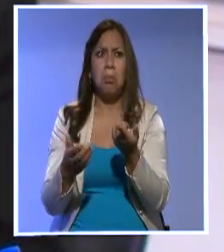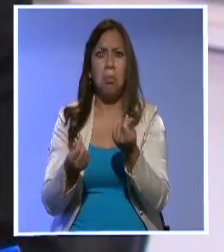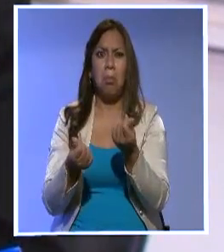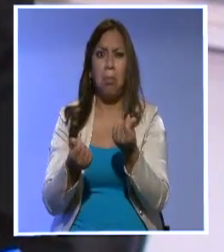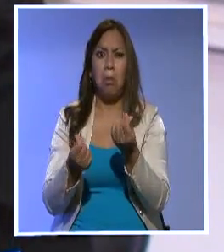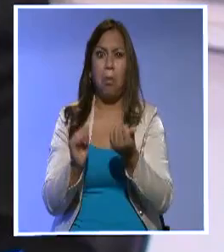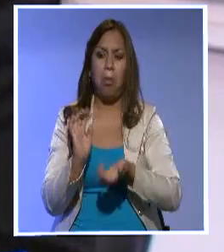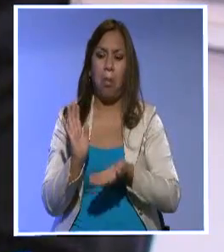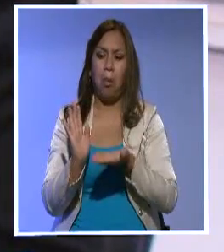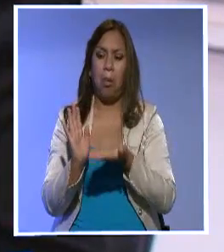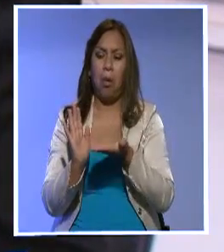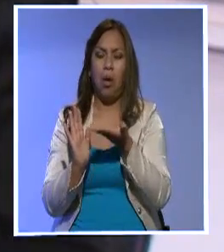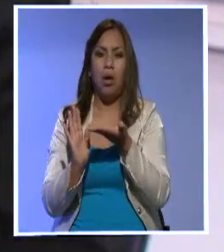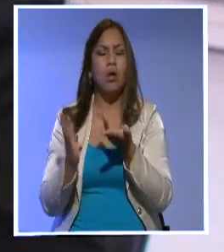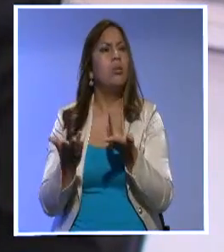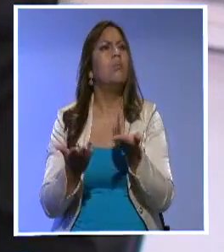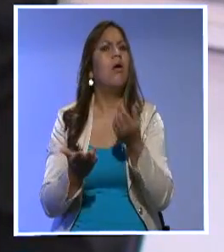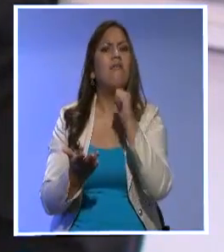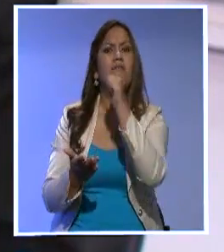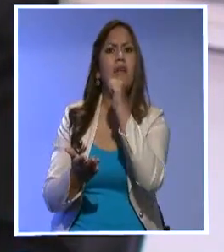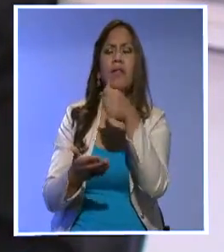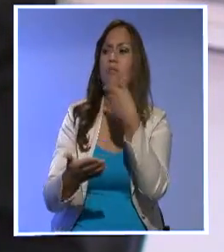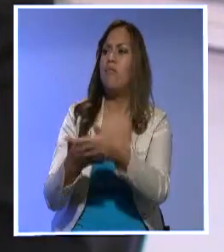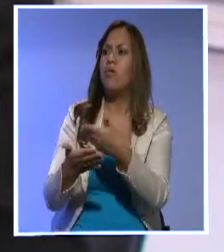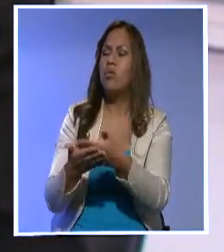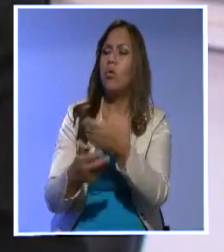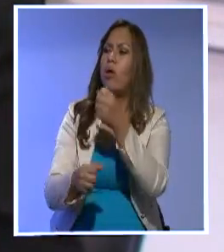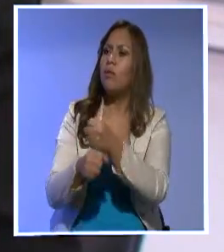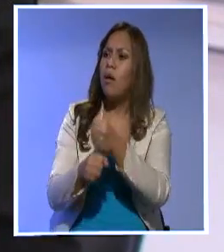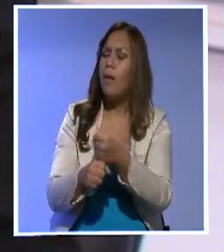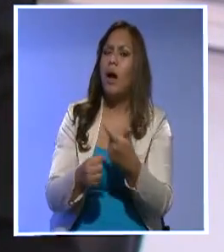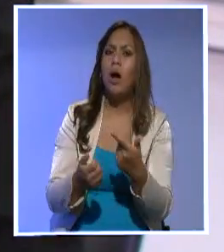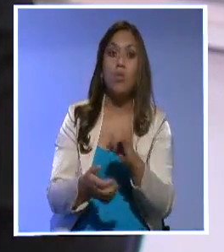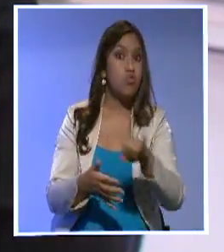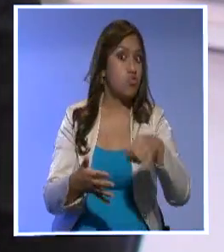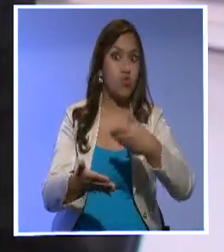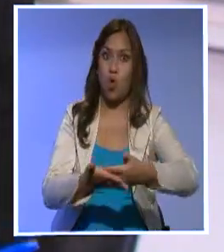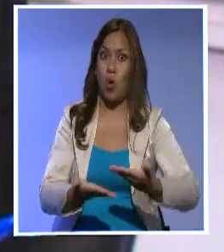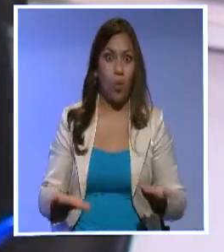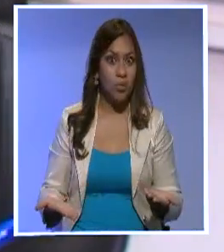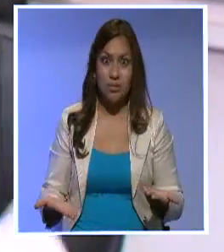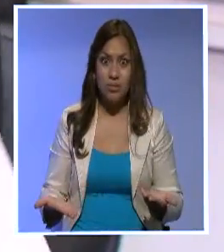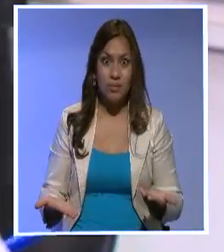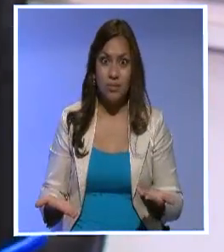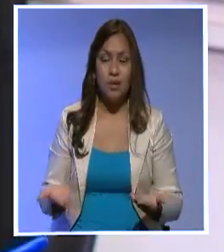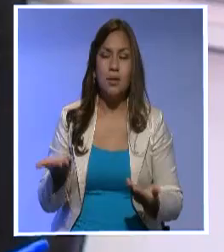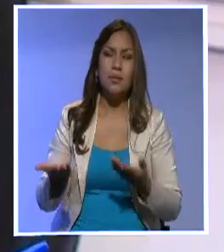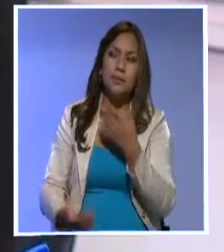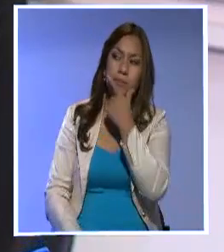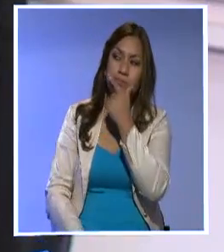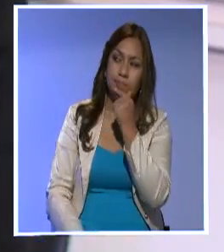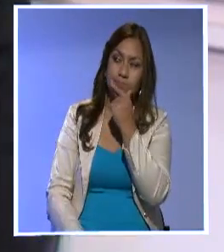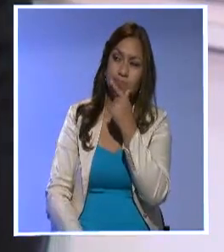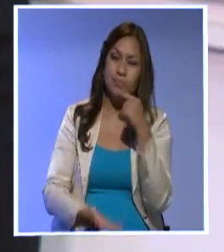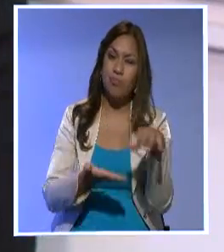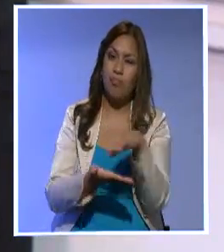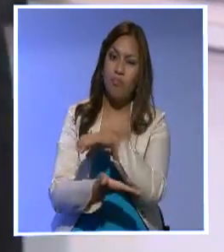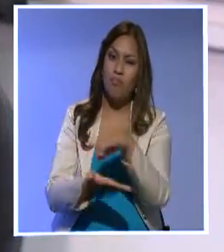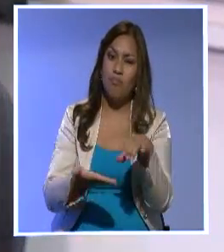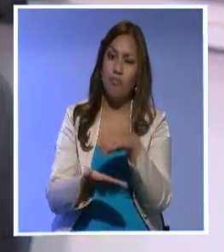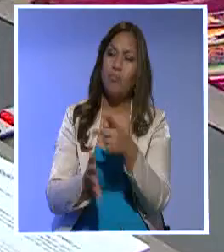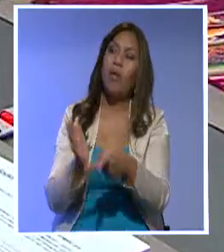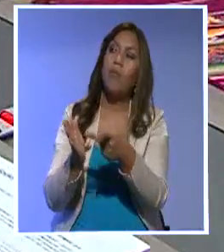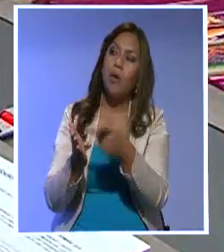sin justificación lo cual también está pasándose documentadamente la fiscalía entonces lo que tenemos como